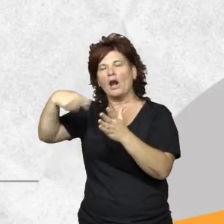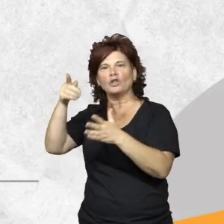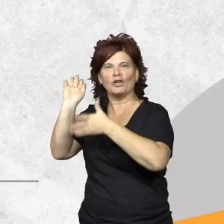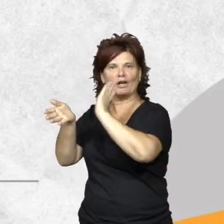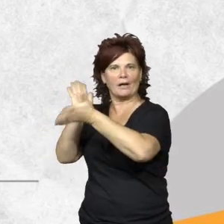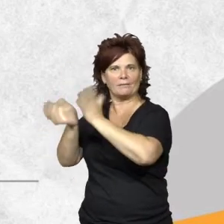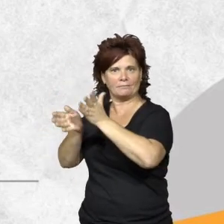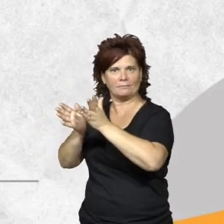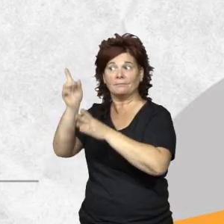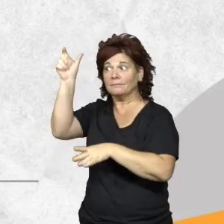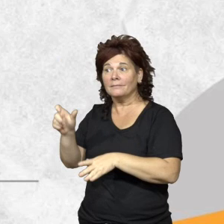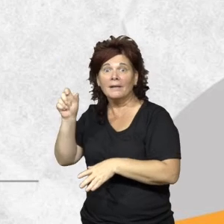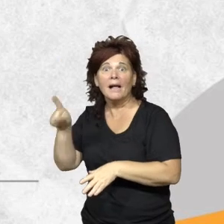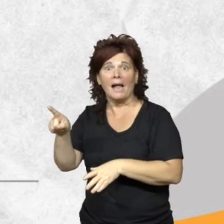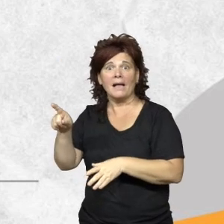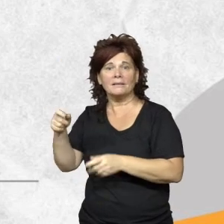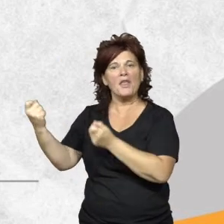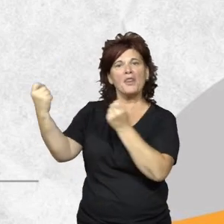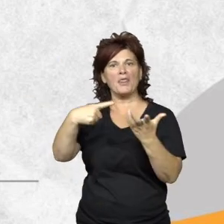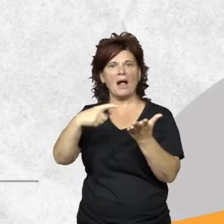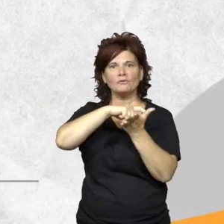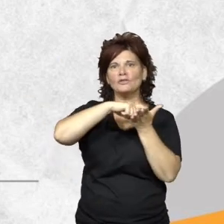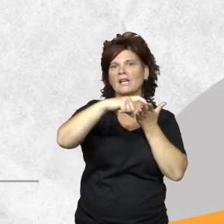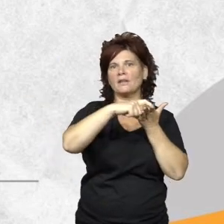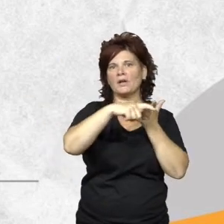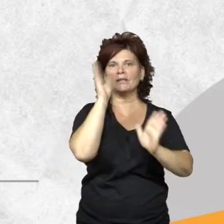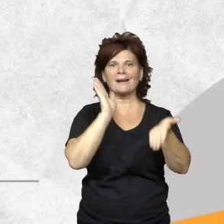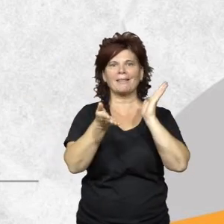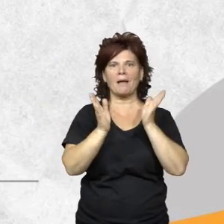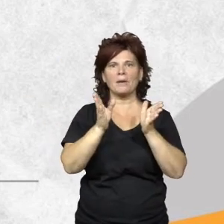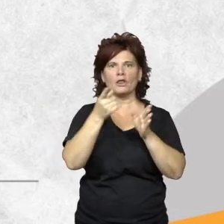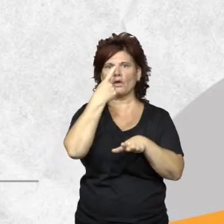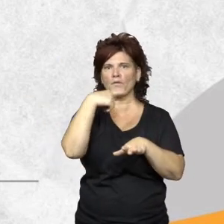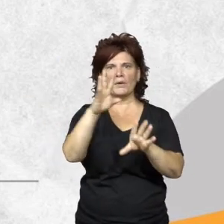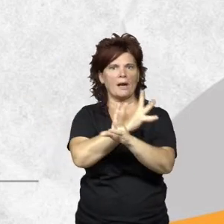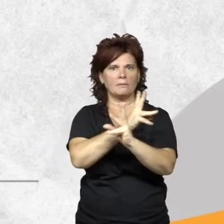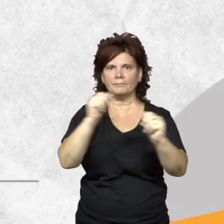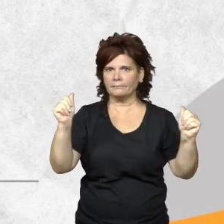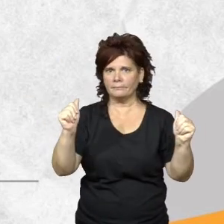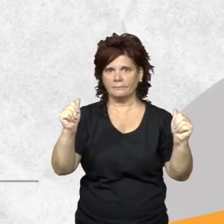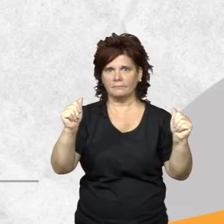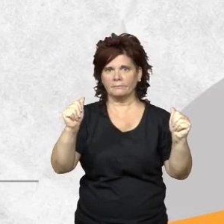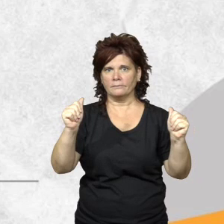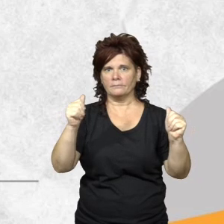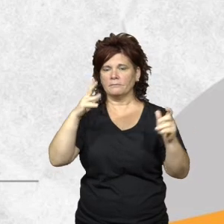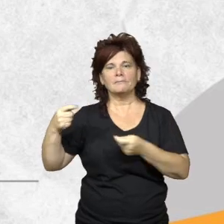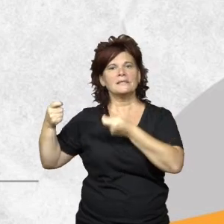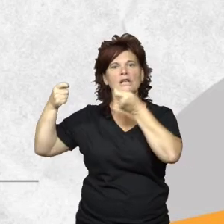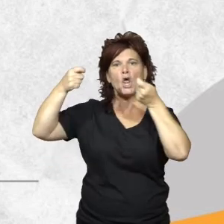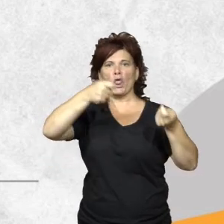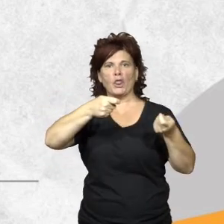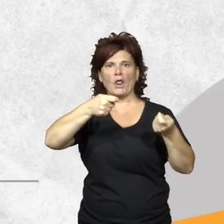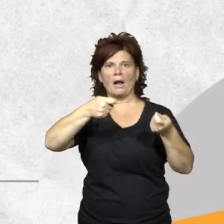un certificado de tratamiento final y como que se termina la vuelta, se lo entrega al generador.